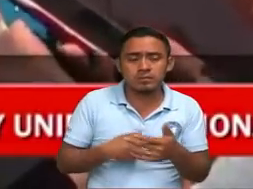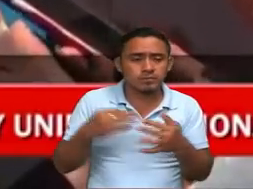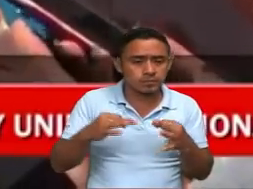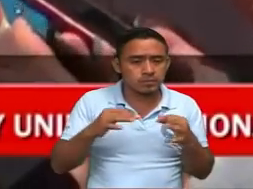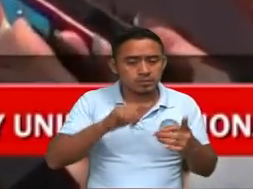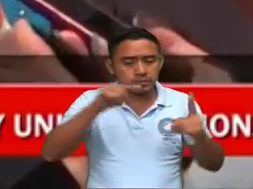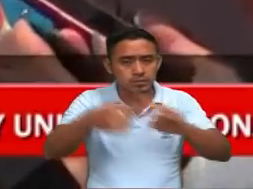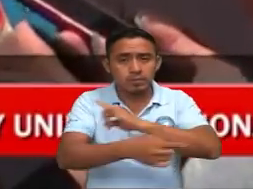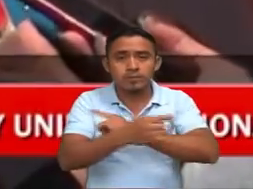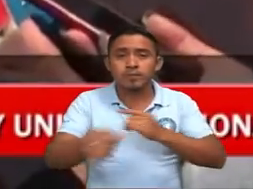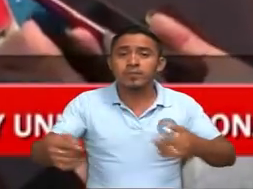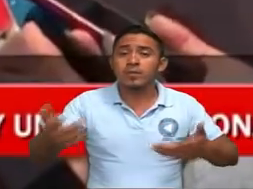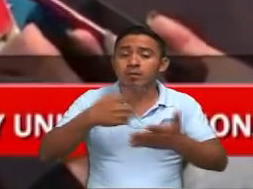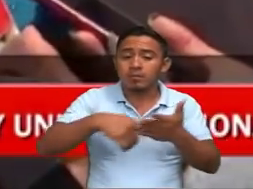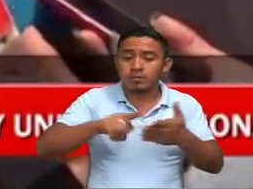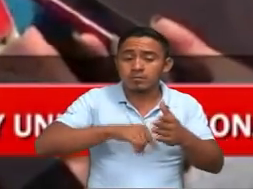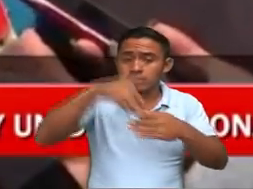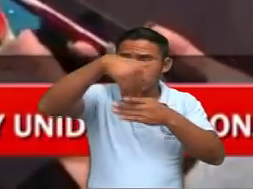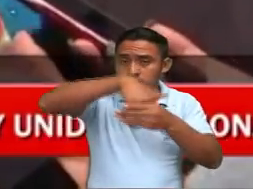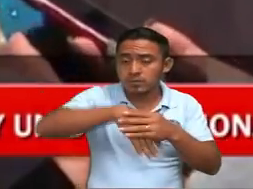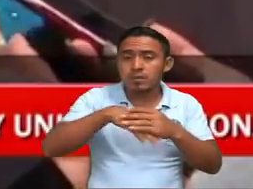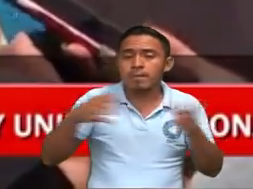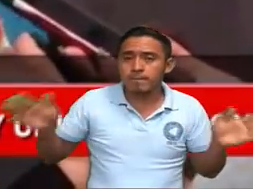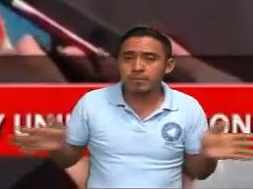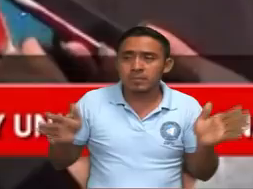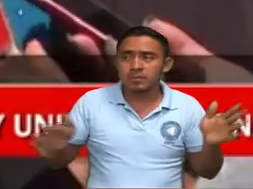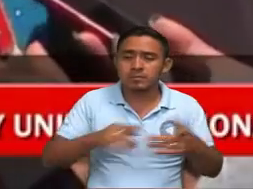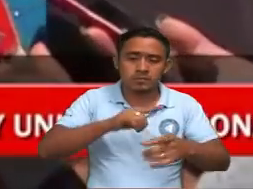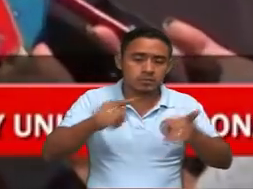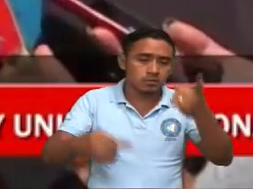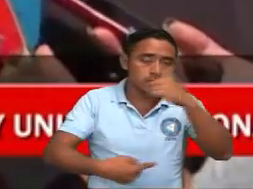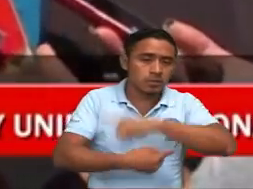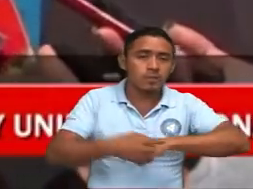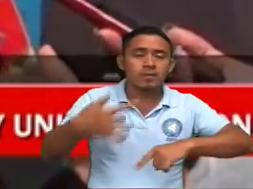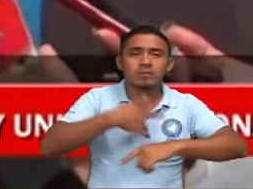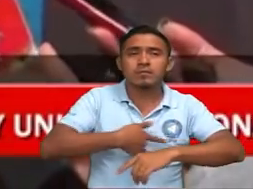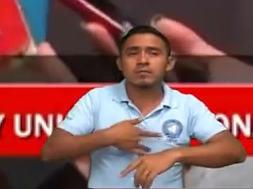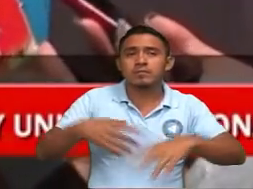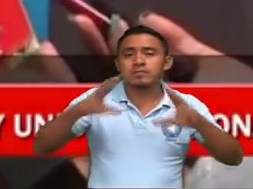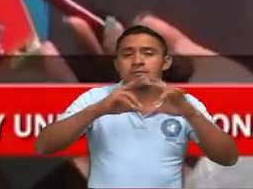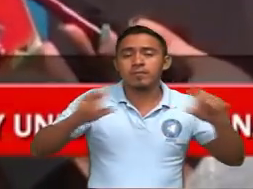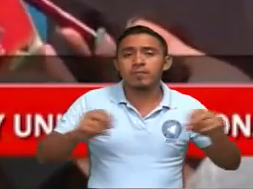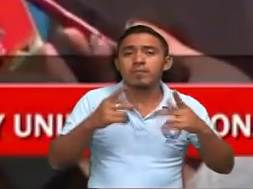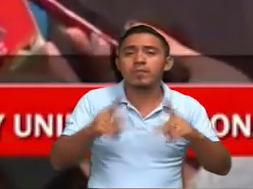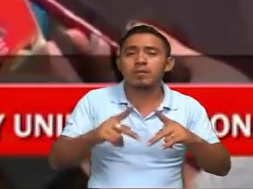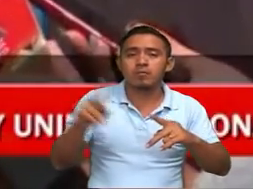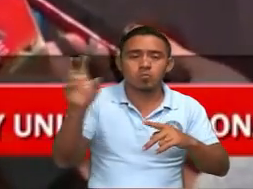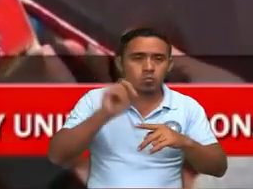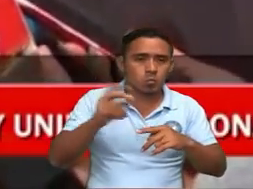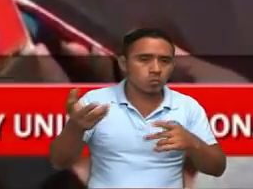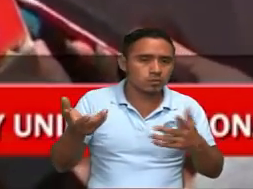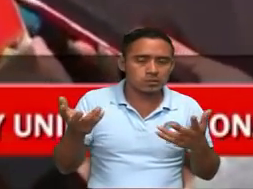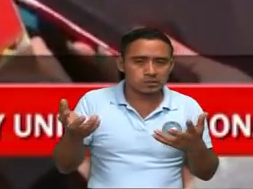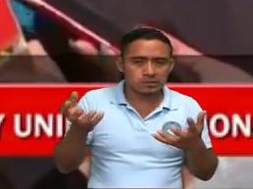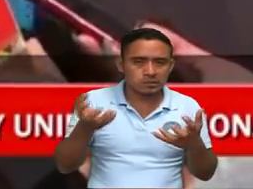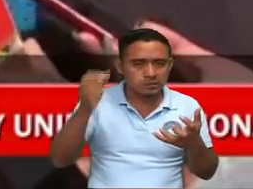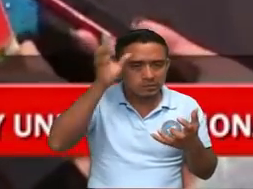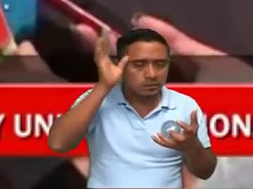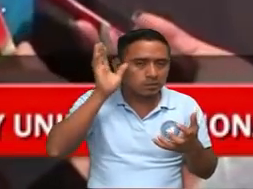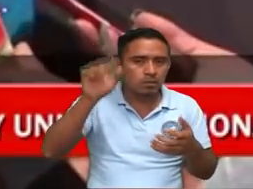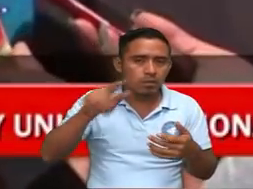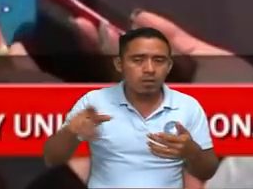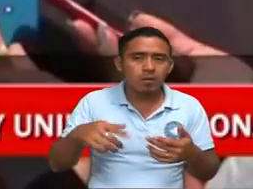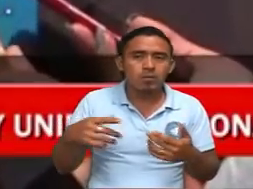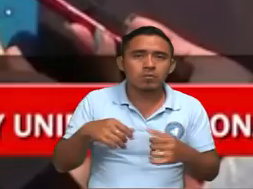reformas electorales, de impulsar las reformas estructurales que requiere el país, pero que no crean que vamos a